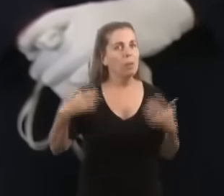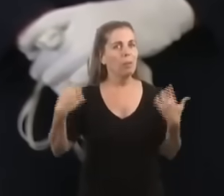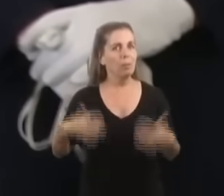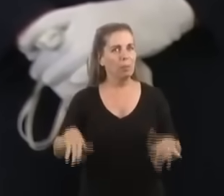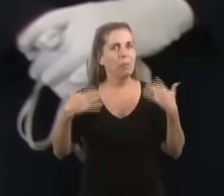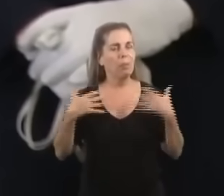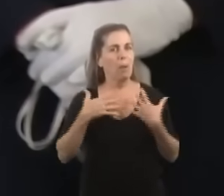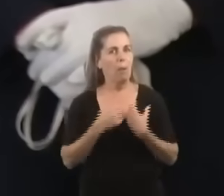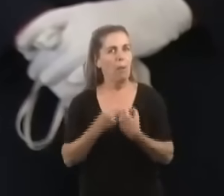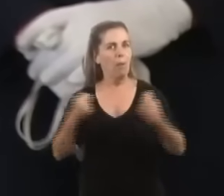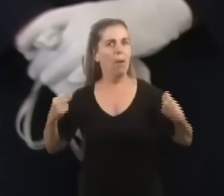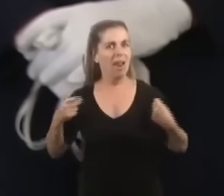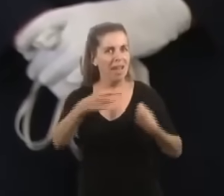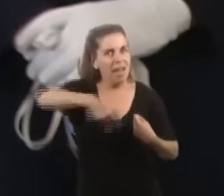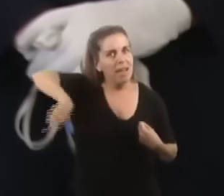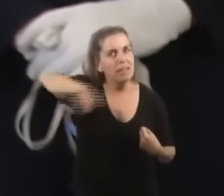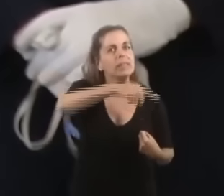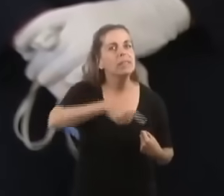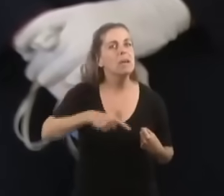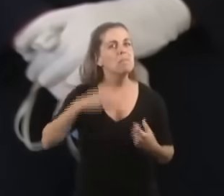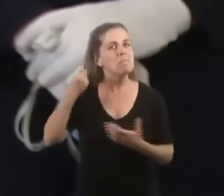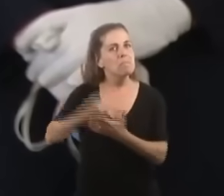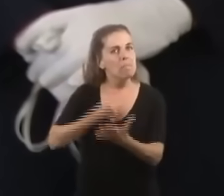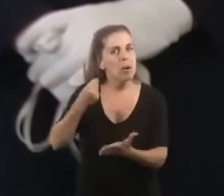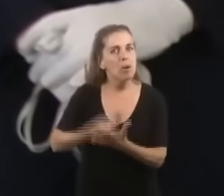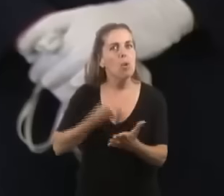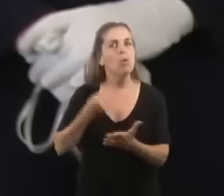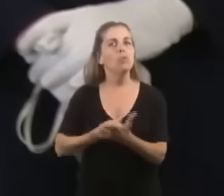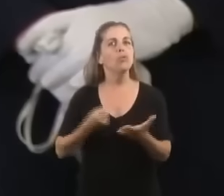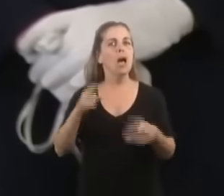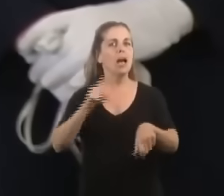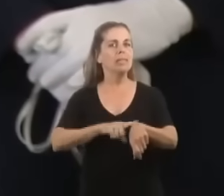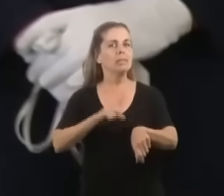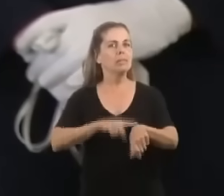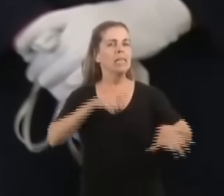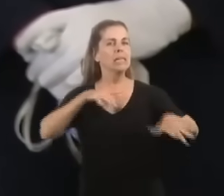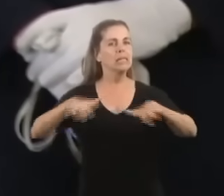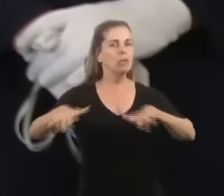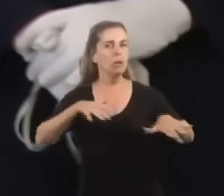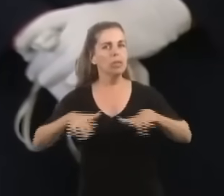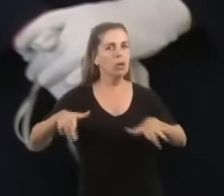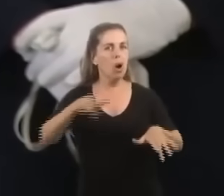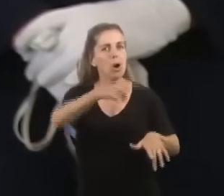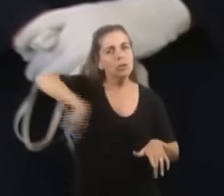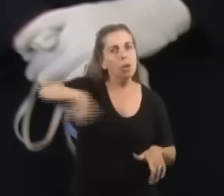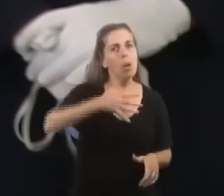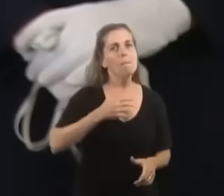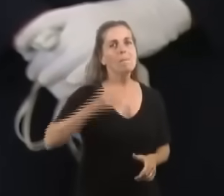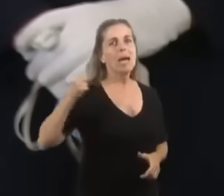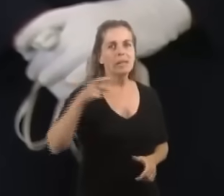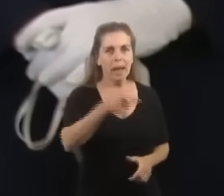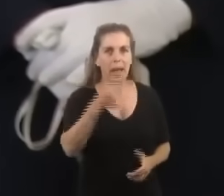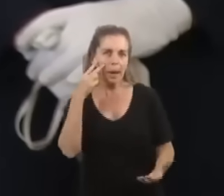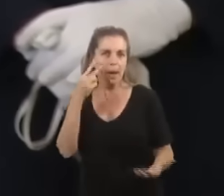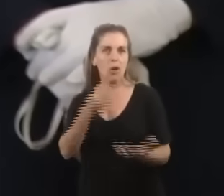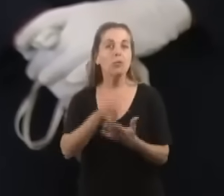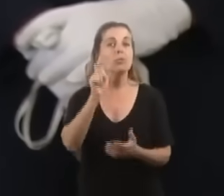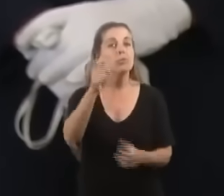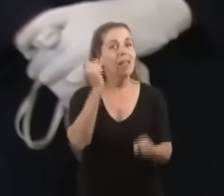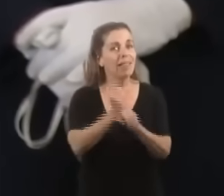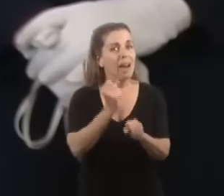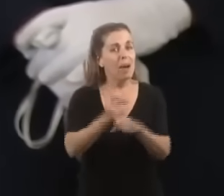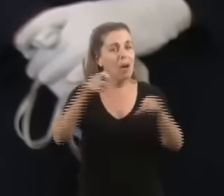y valentía estar a la altura de las circunstancias que los tiempos le demandaron y la patria entera les retribuye su conducta En